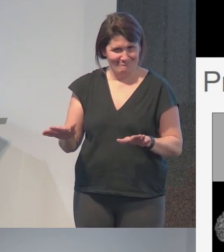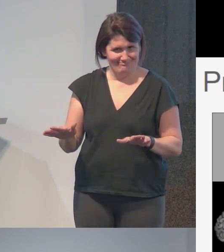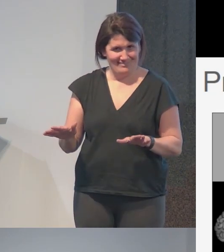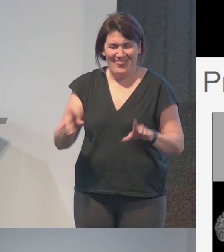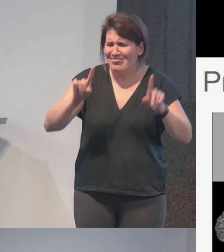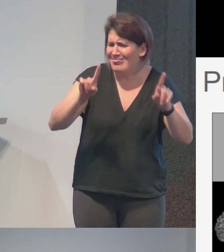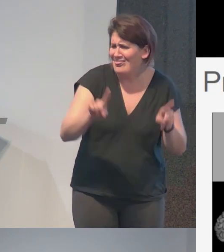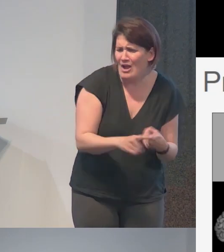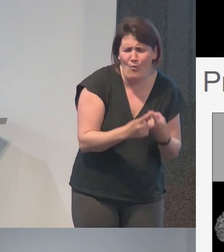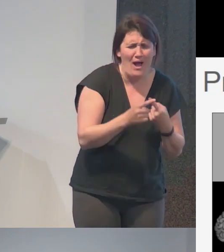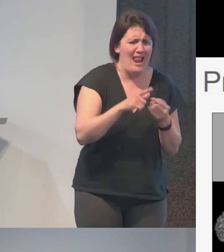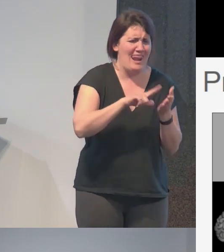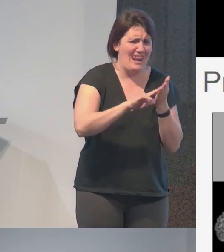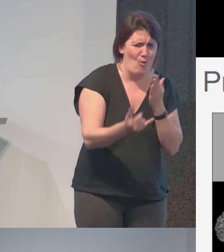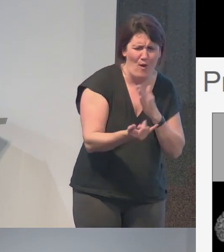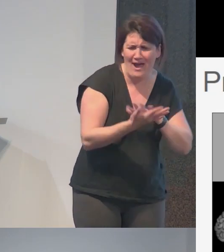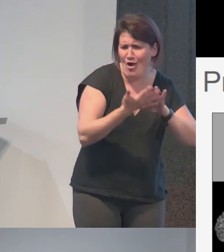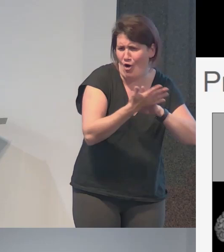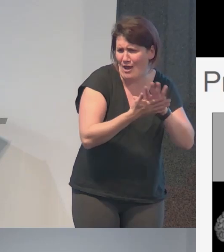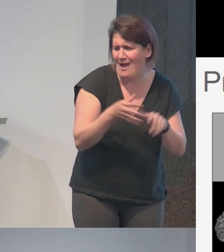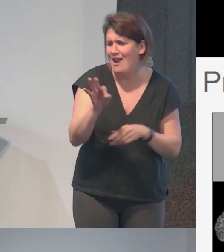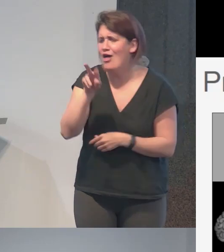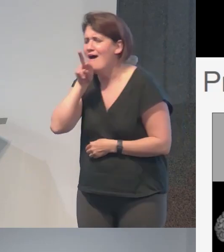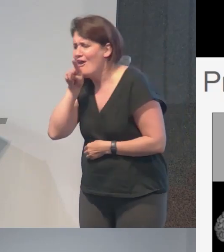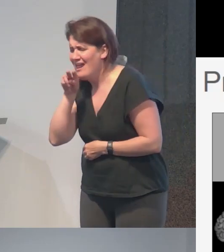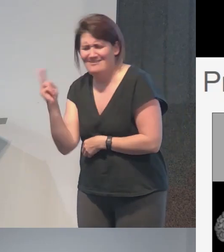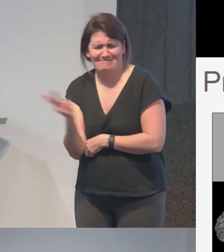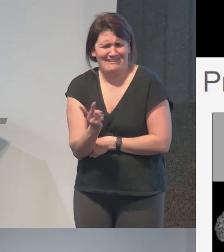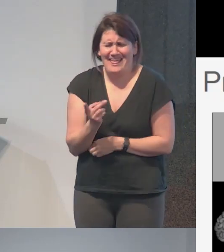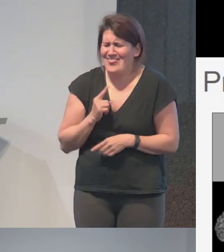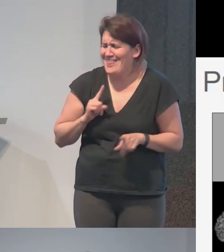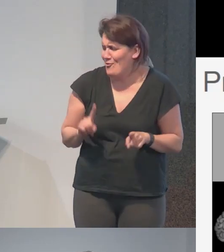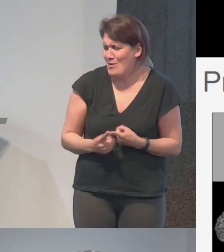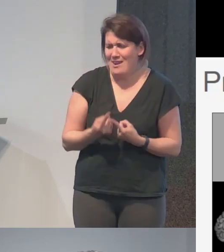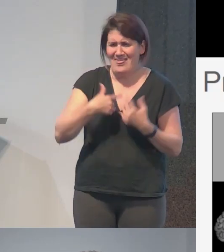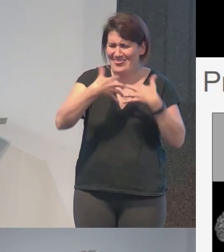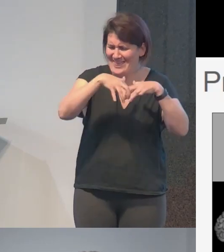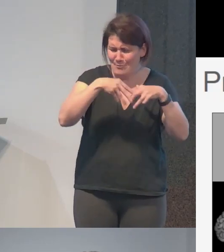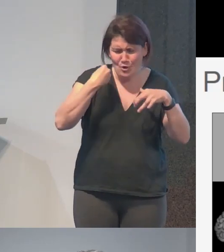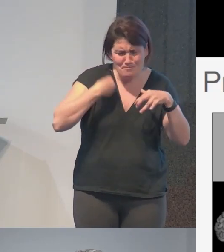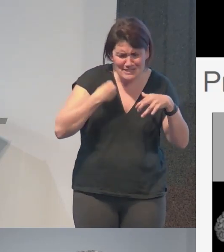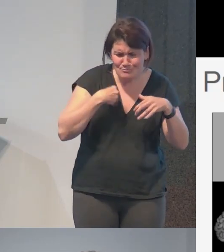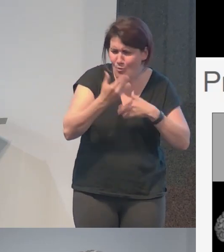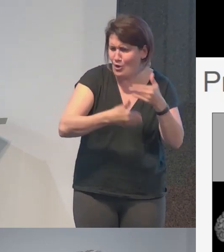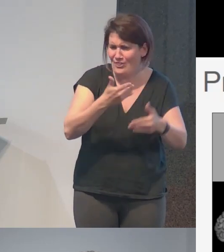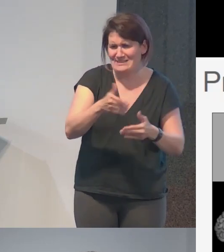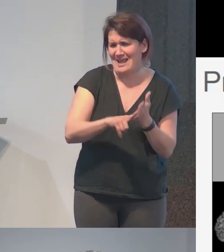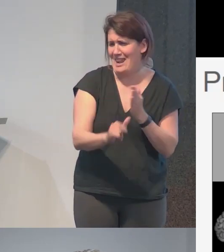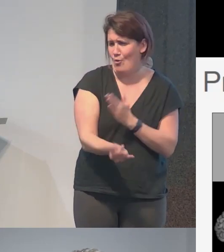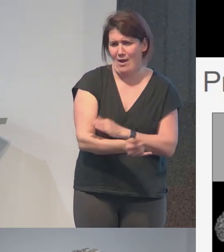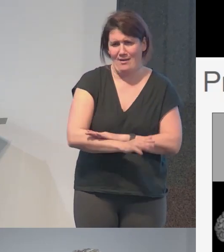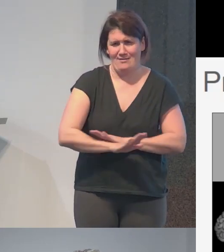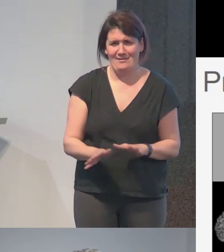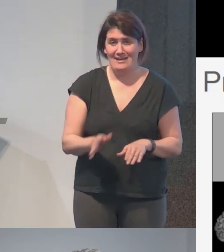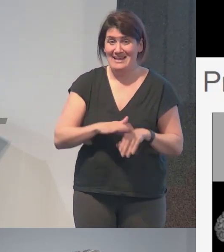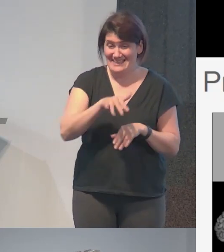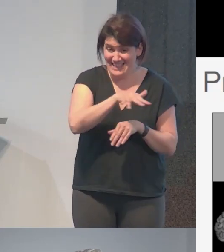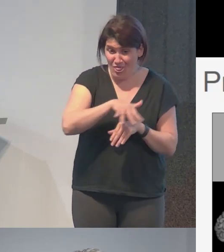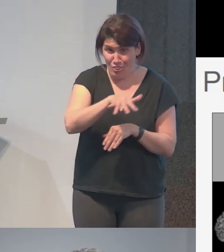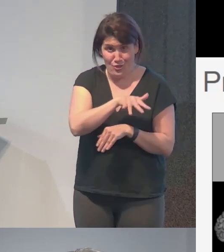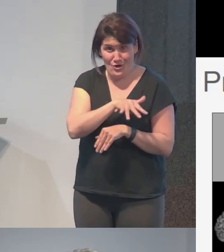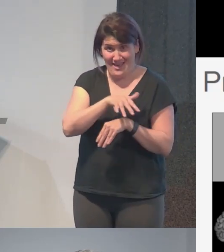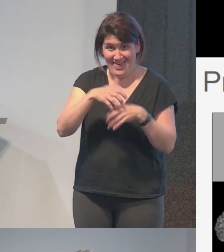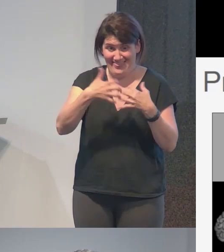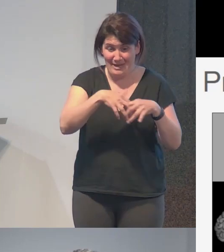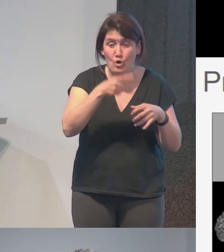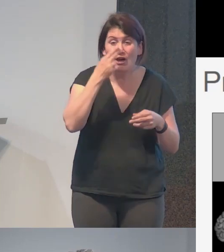Le da igual que sea una lengua oral o sea una lengua signada. Esta zona del cerebro le